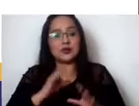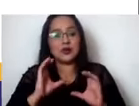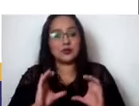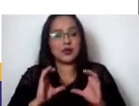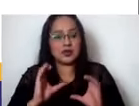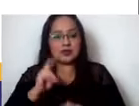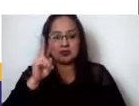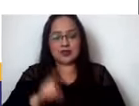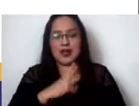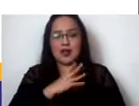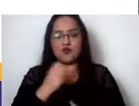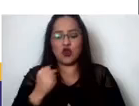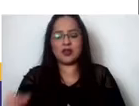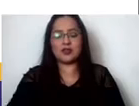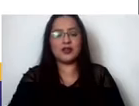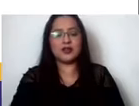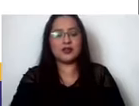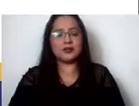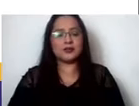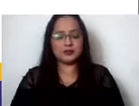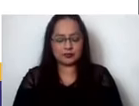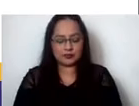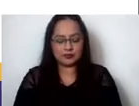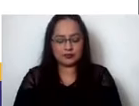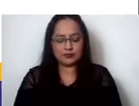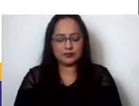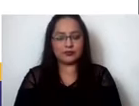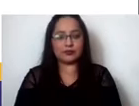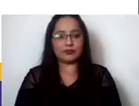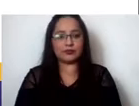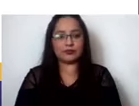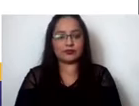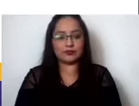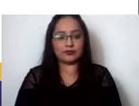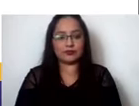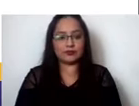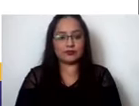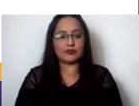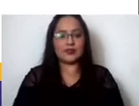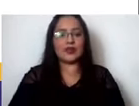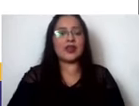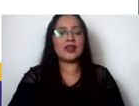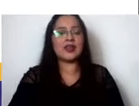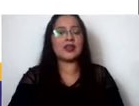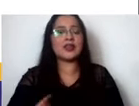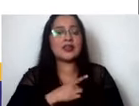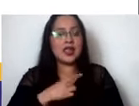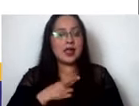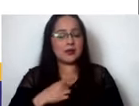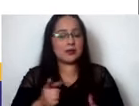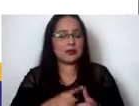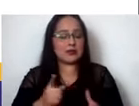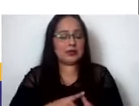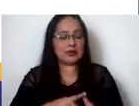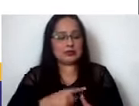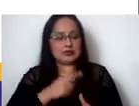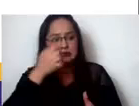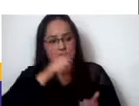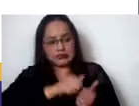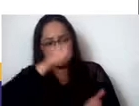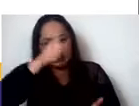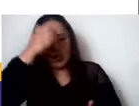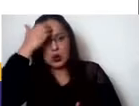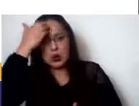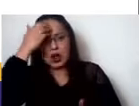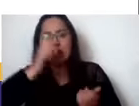fuertes, muy, pues sí, que necesitan pues ser reconocidas urgentemente, porque hay historias muy dolorosas también detrás de los